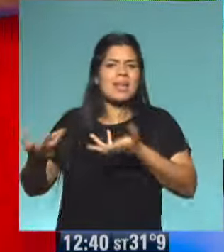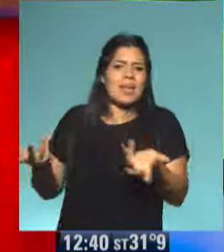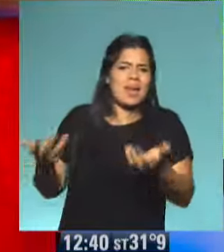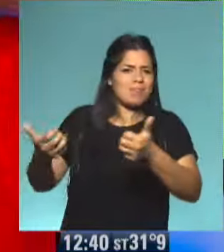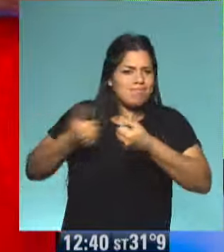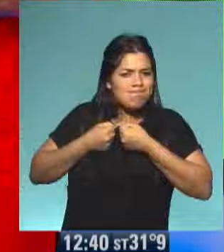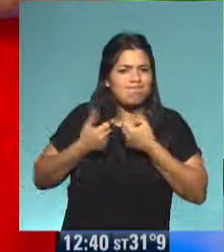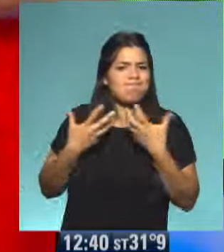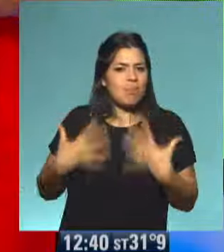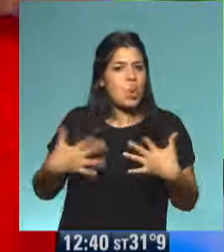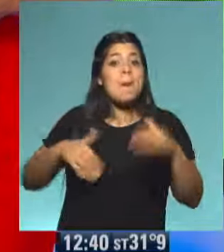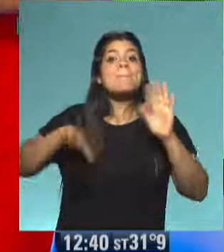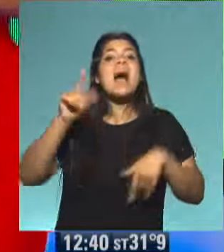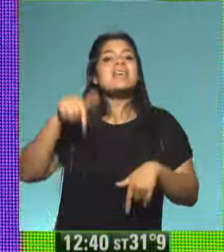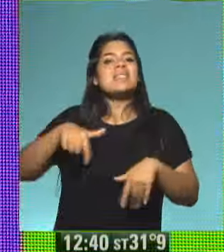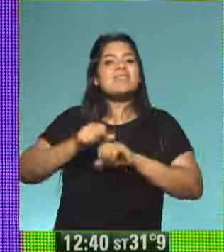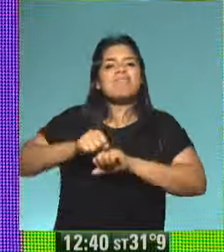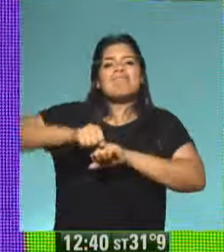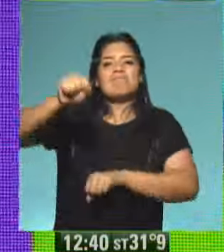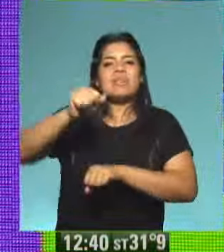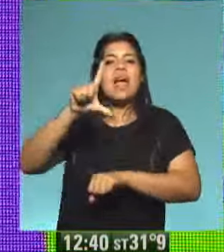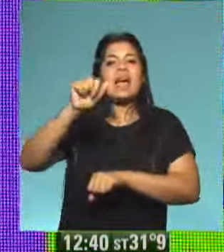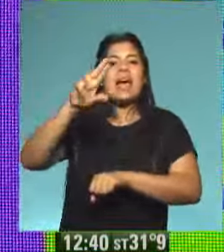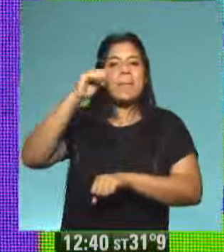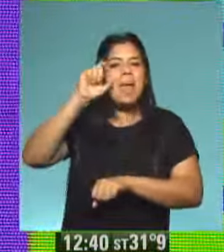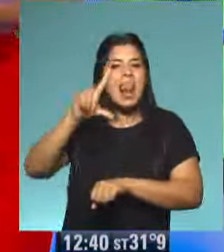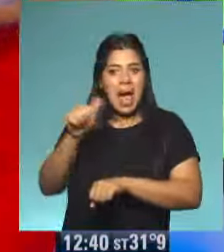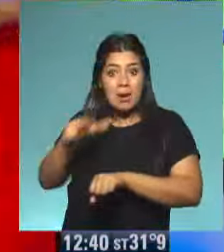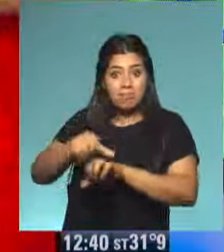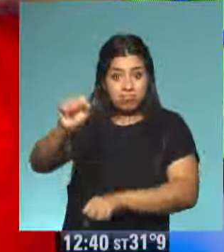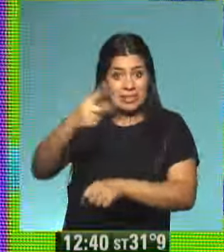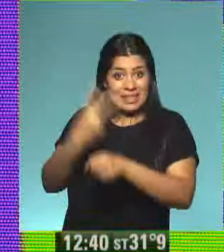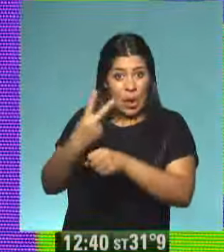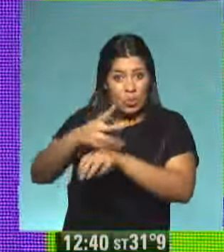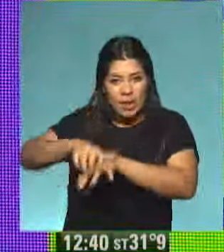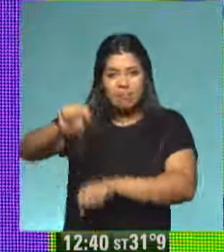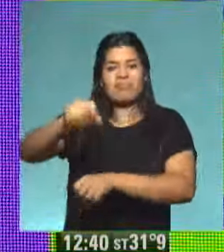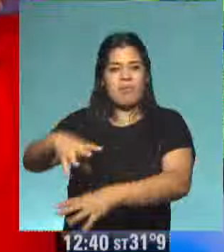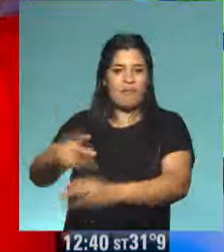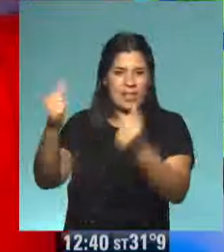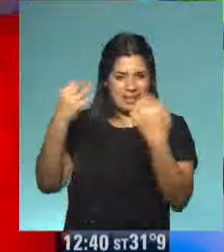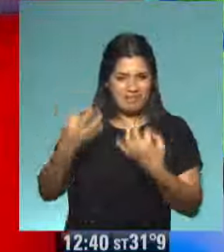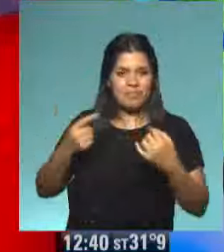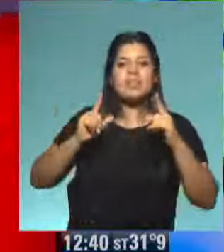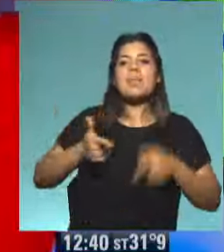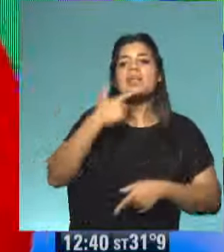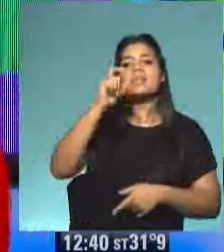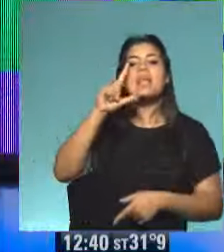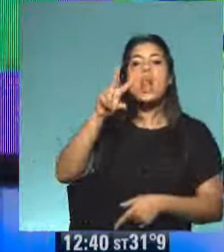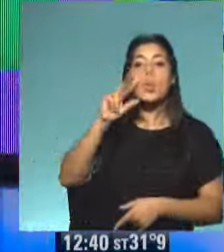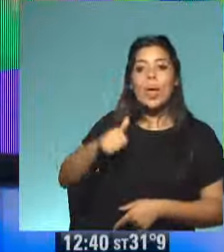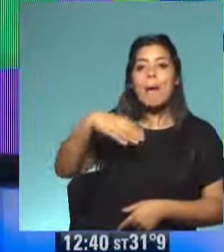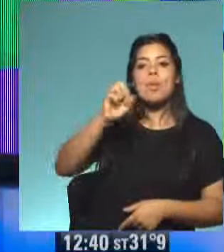hoy Carmela, que se recibe de secundaria. Este beso enorme, sí, para vos, por todo el acompañamiento. A Silvia Morena. Sí, yo